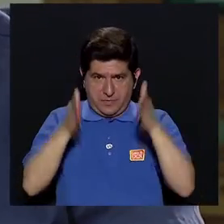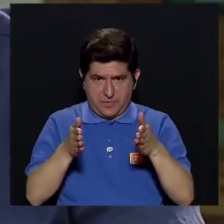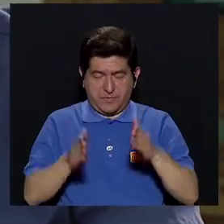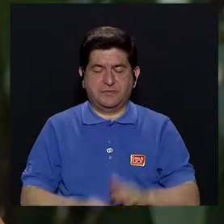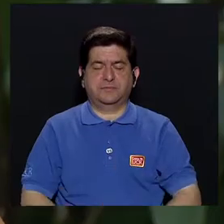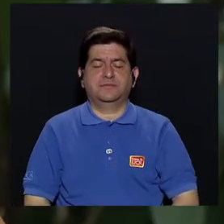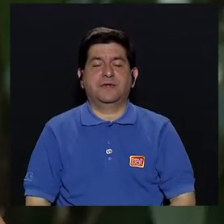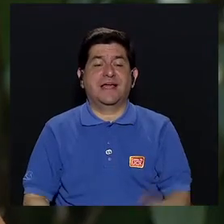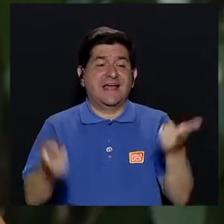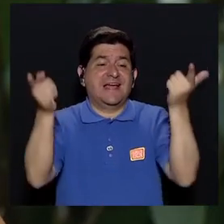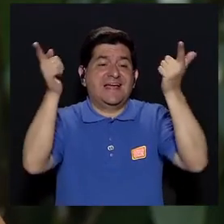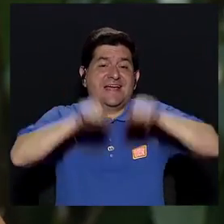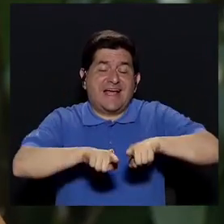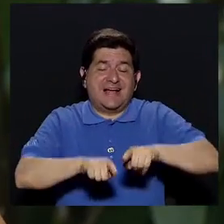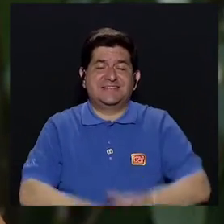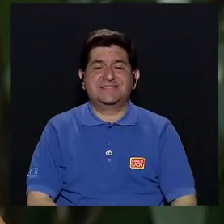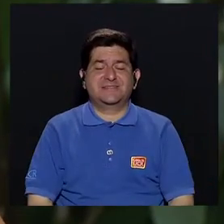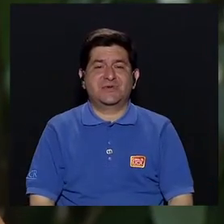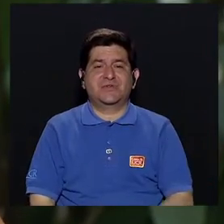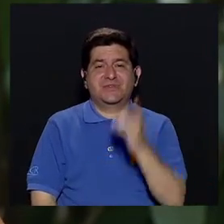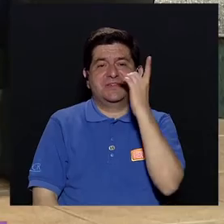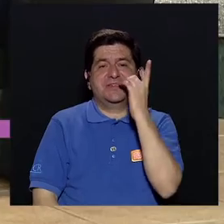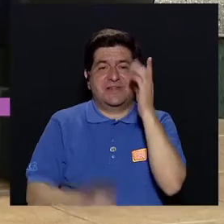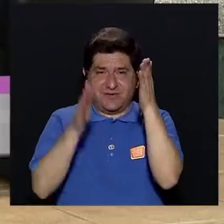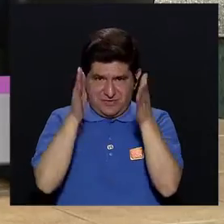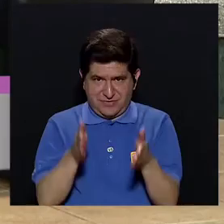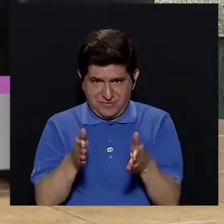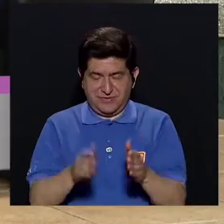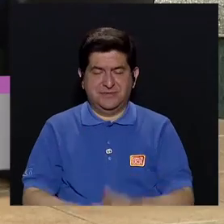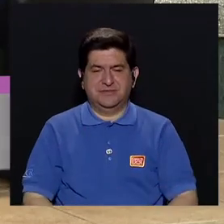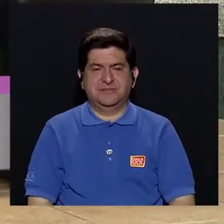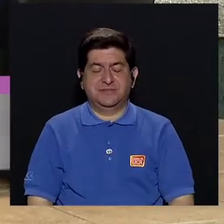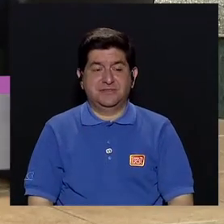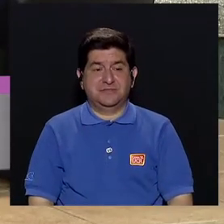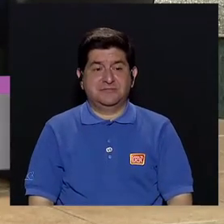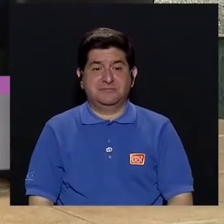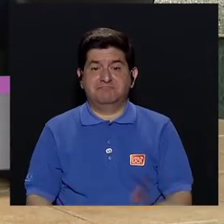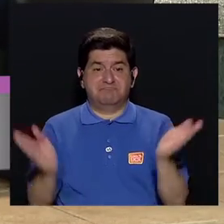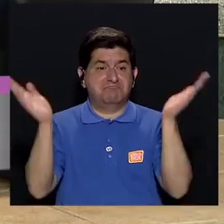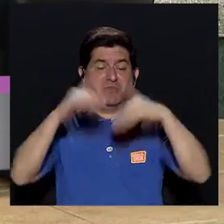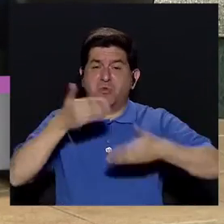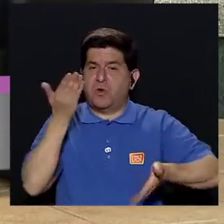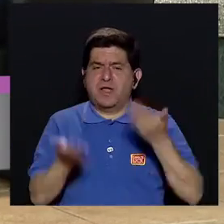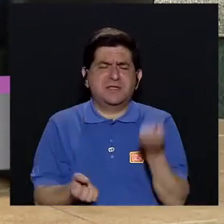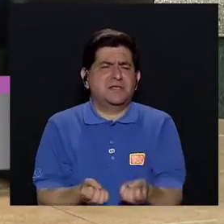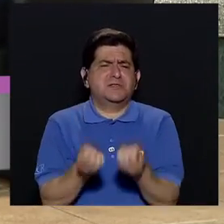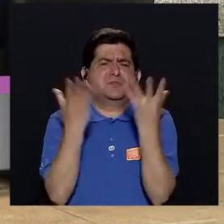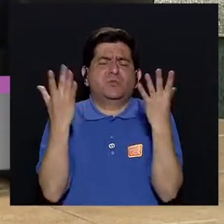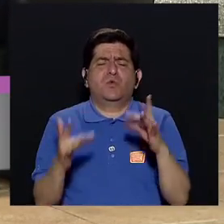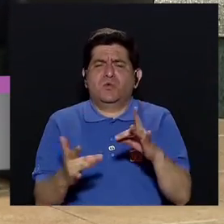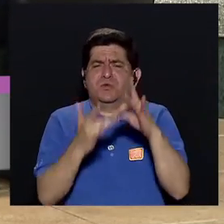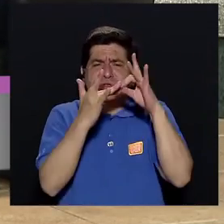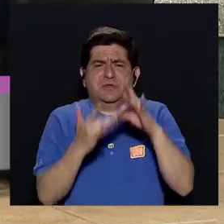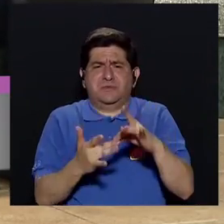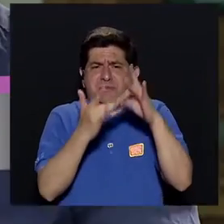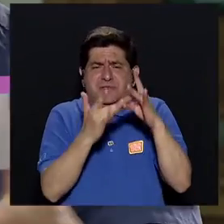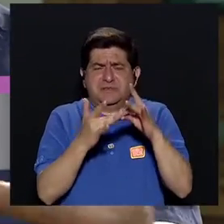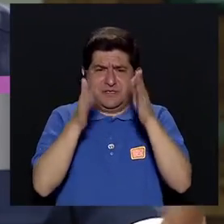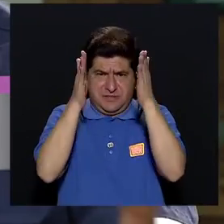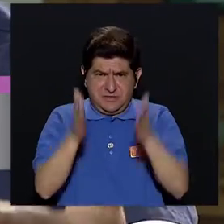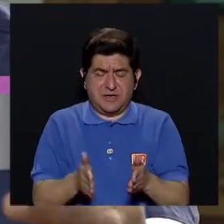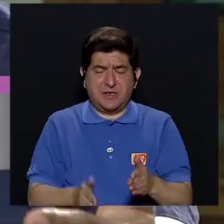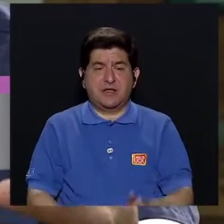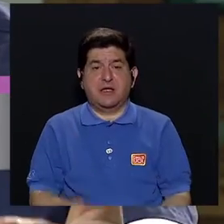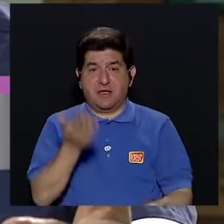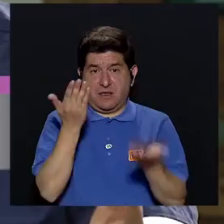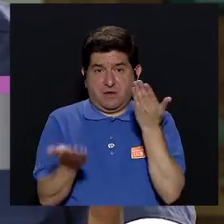especialista. En el caso de la odontología, a pesar de que no hay tantas especialidades como en medicina, pero